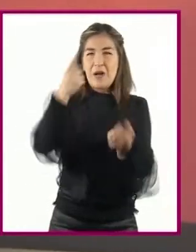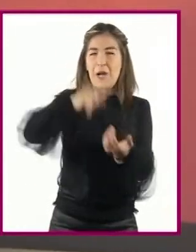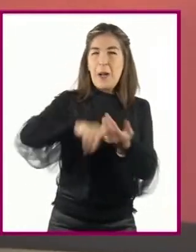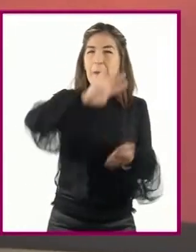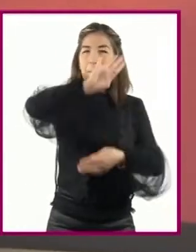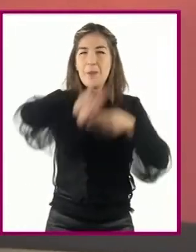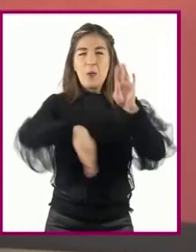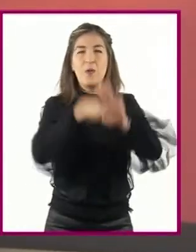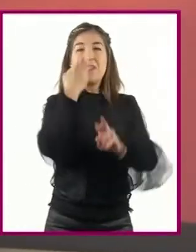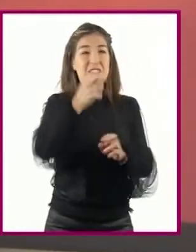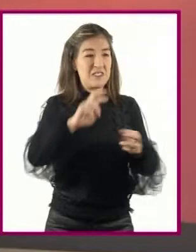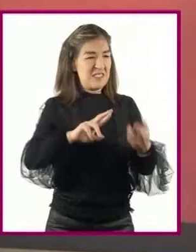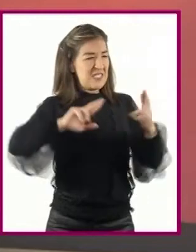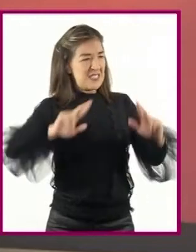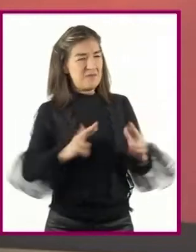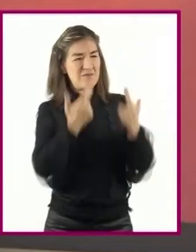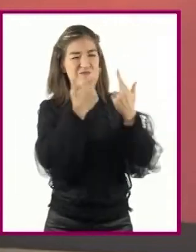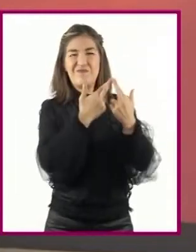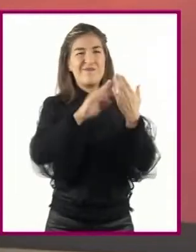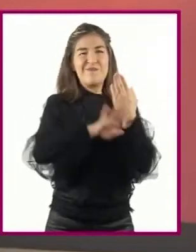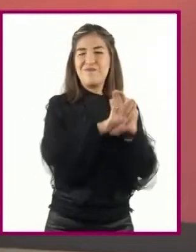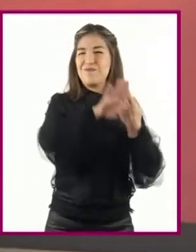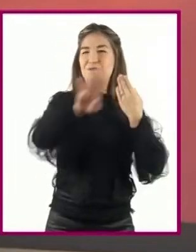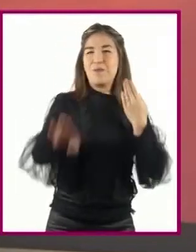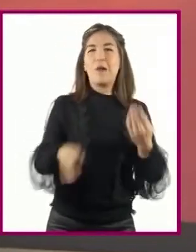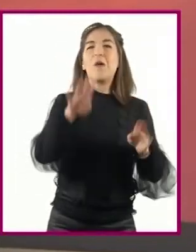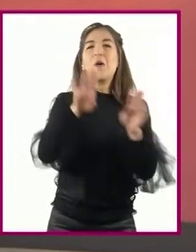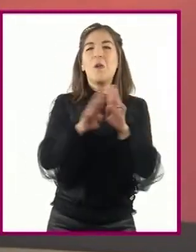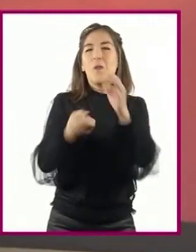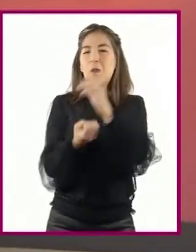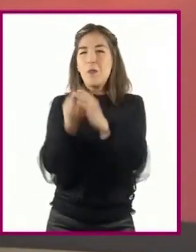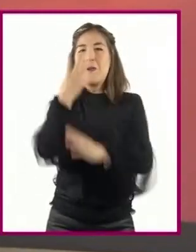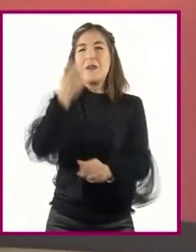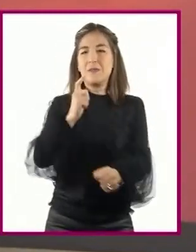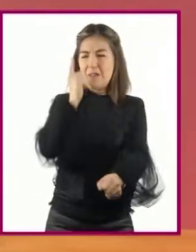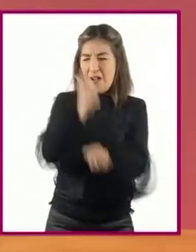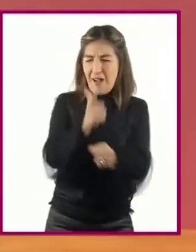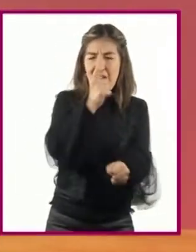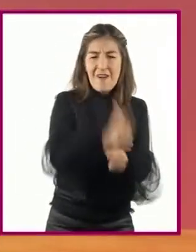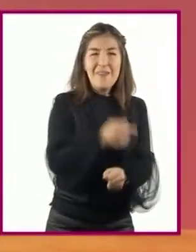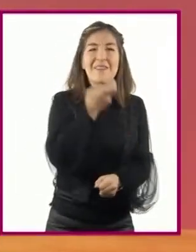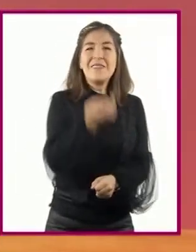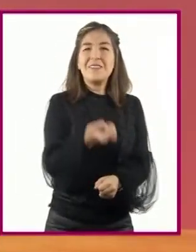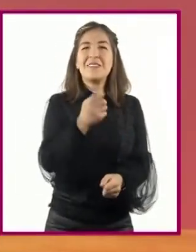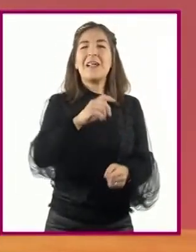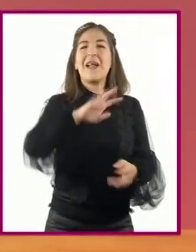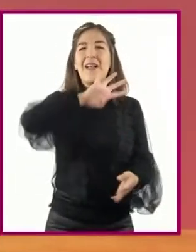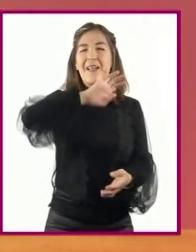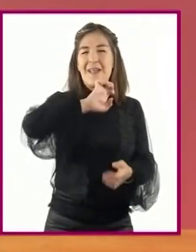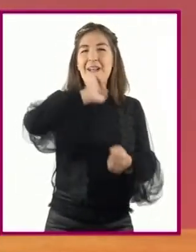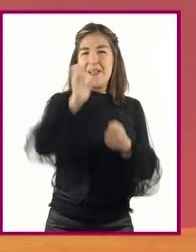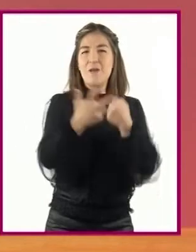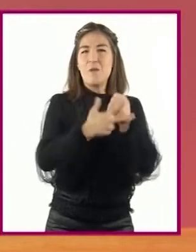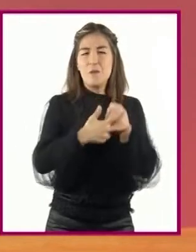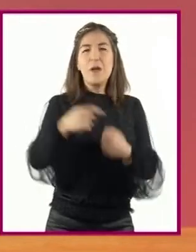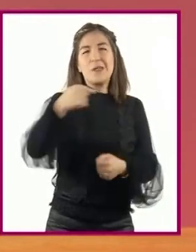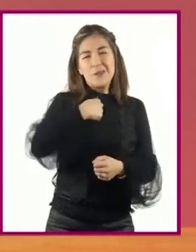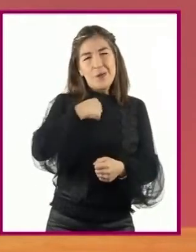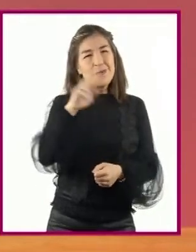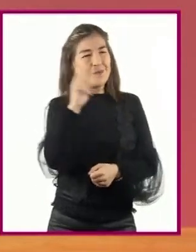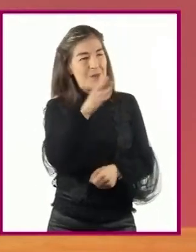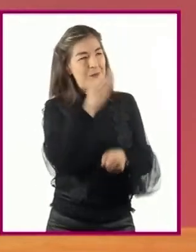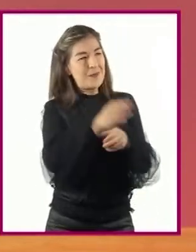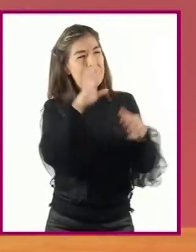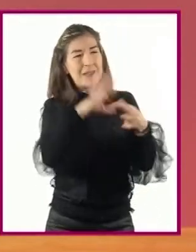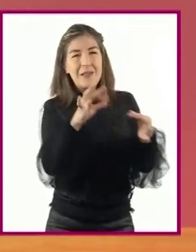religiosa debido a los descubrimientos que fueron dándose en Europa. Me vienen a la mente, maestra, los